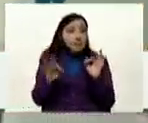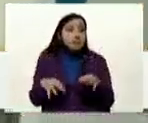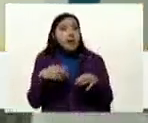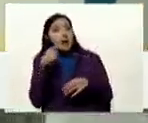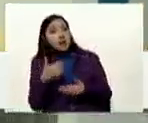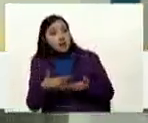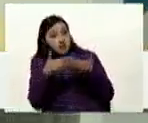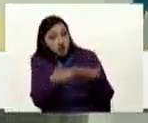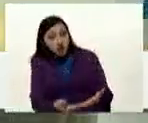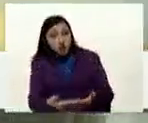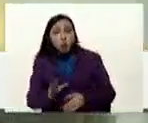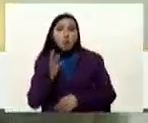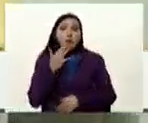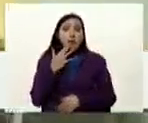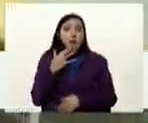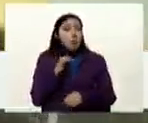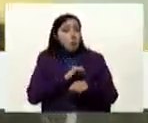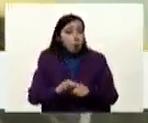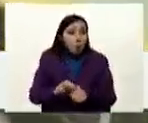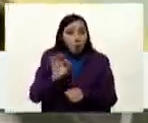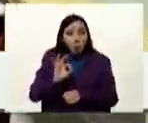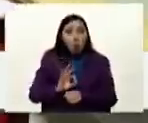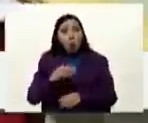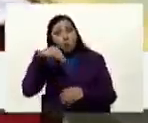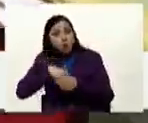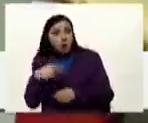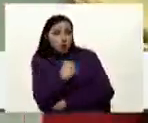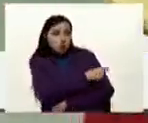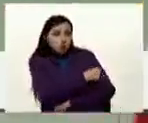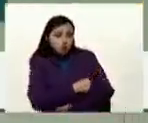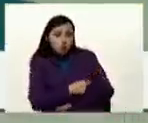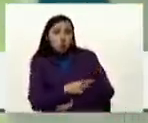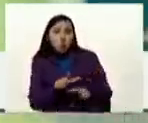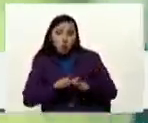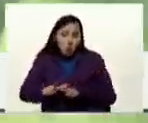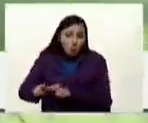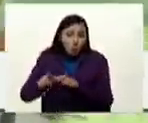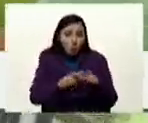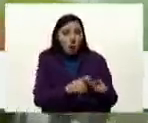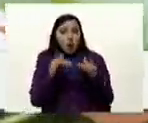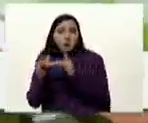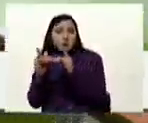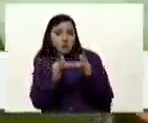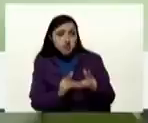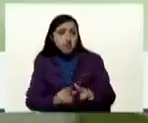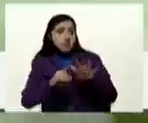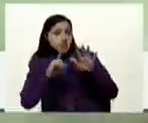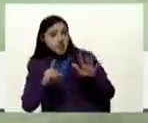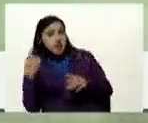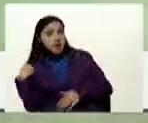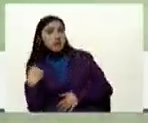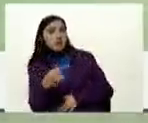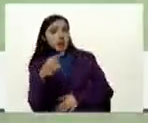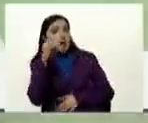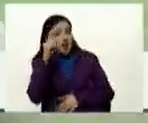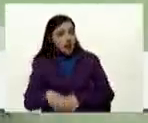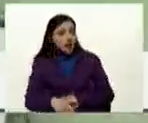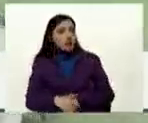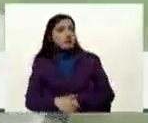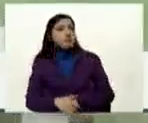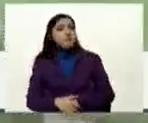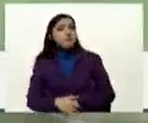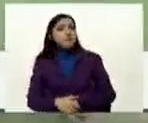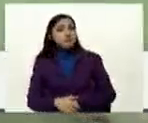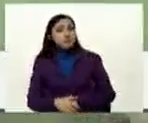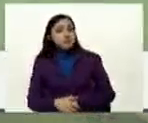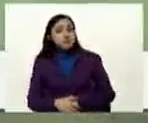ya sea para hospitalización o tratamiento ambulatorio. Es un área que está constituida por 6 cupos